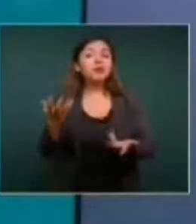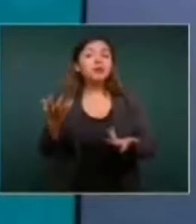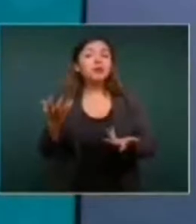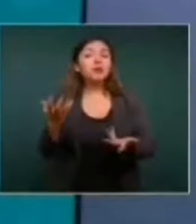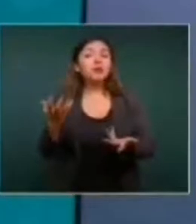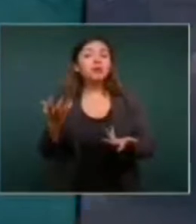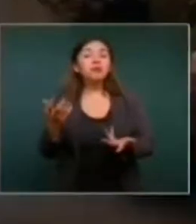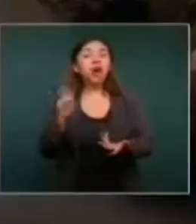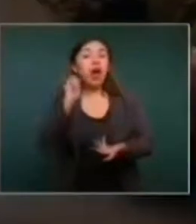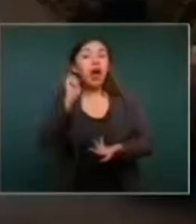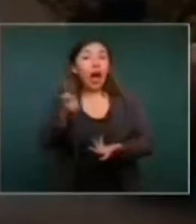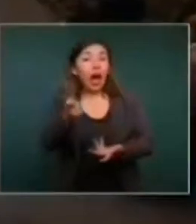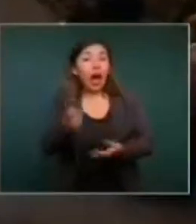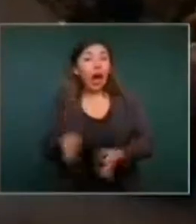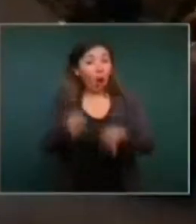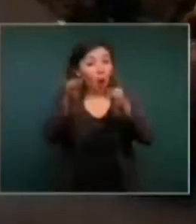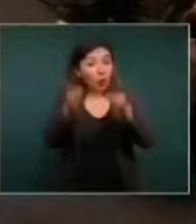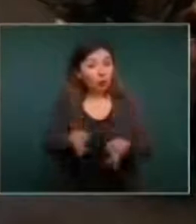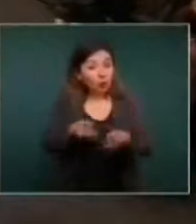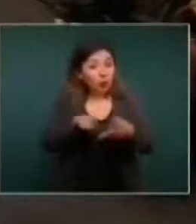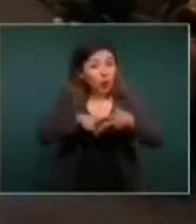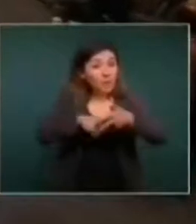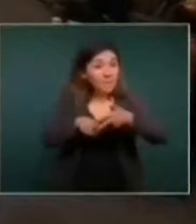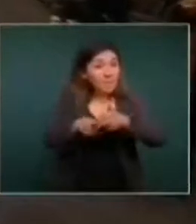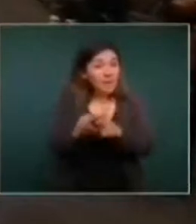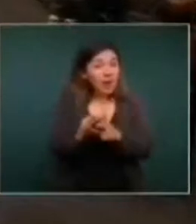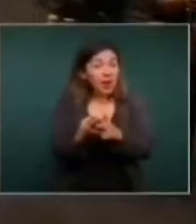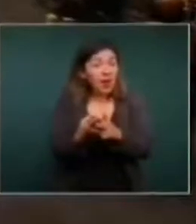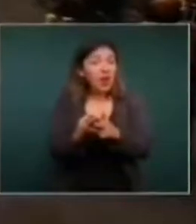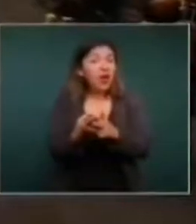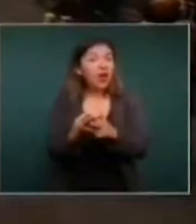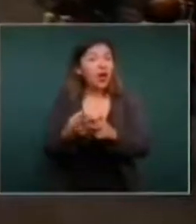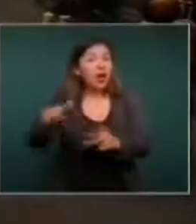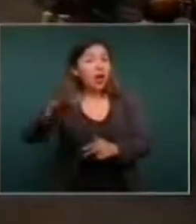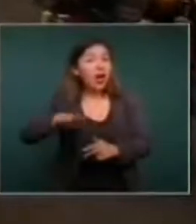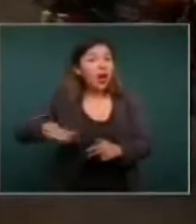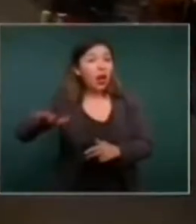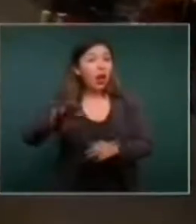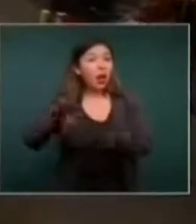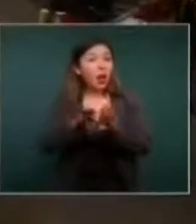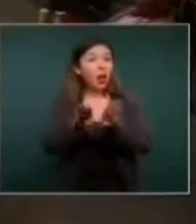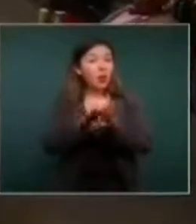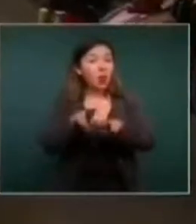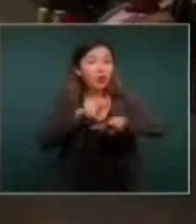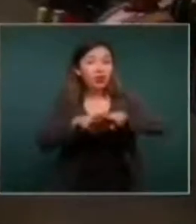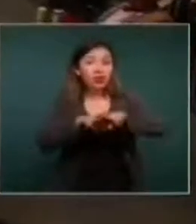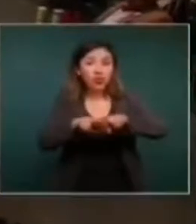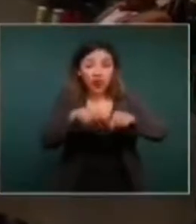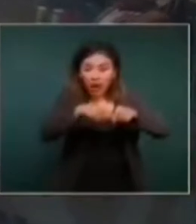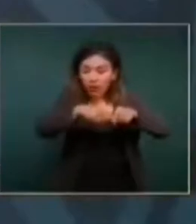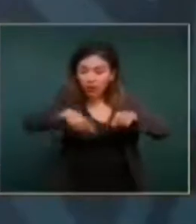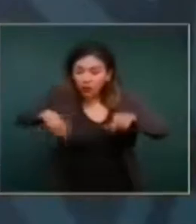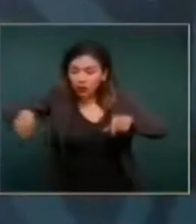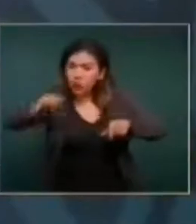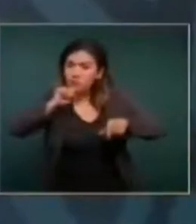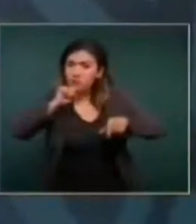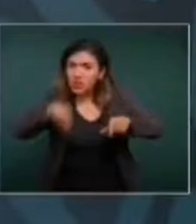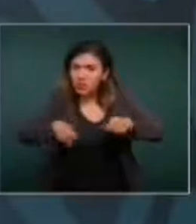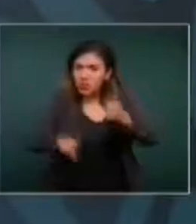no se origina realmente por dónde va a pasar el tren más